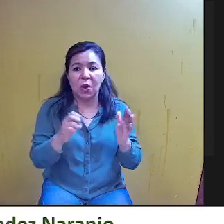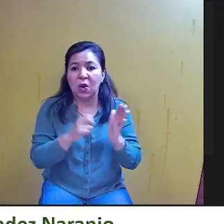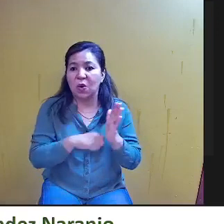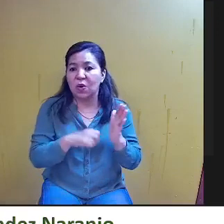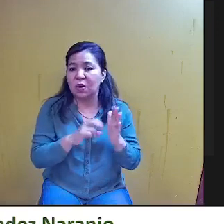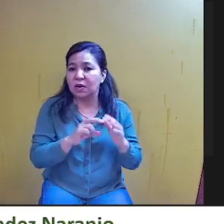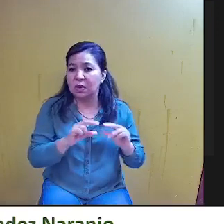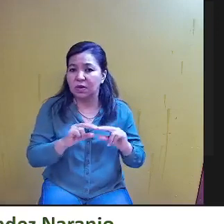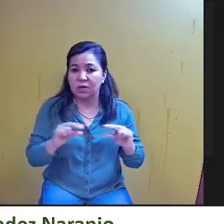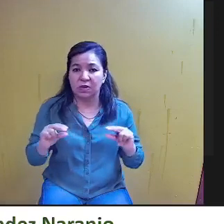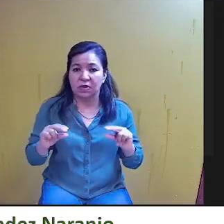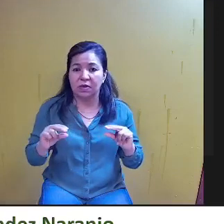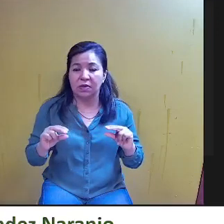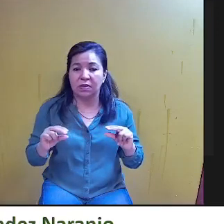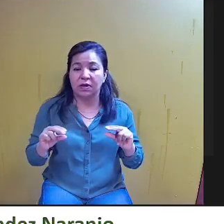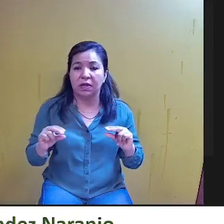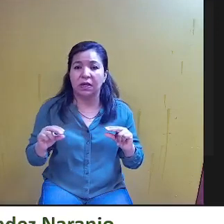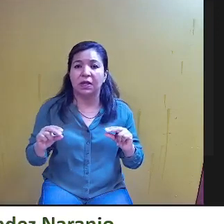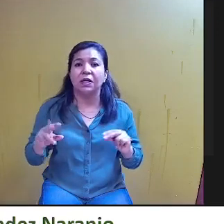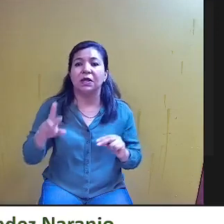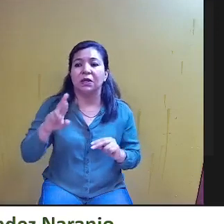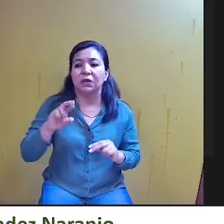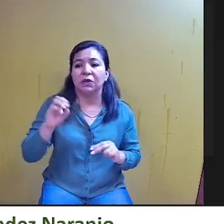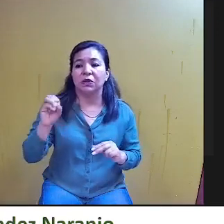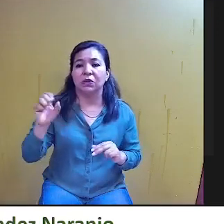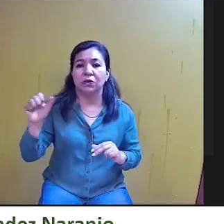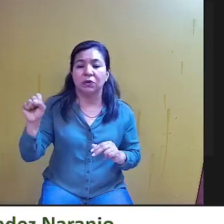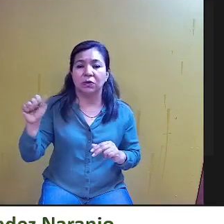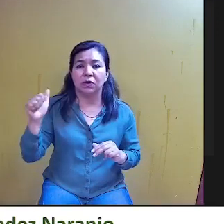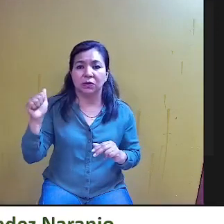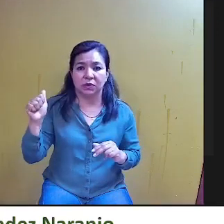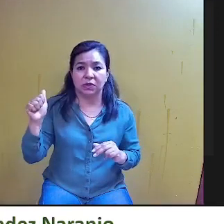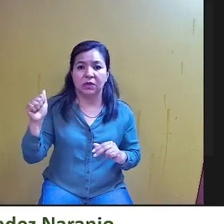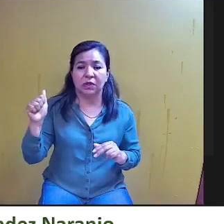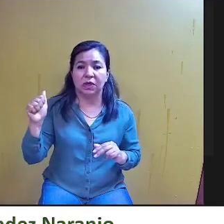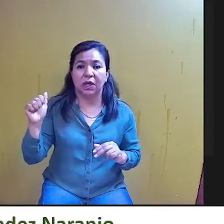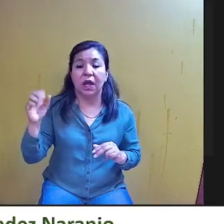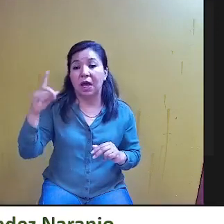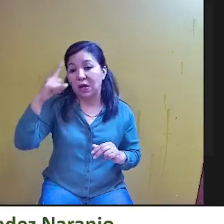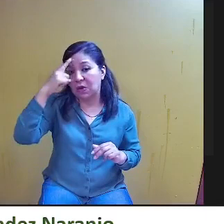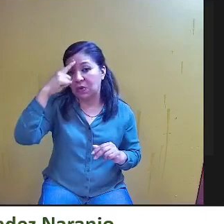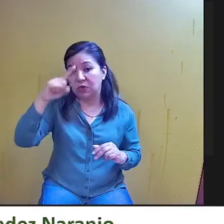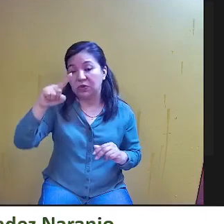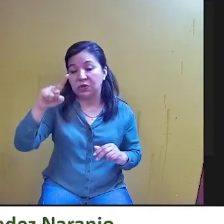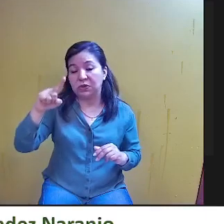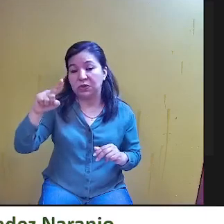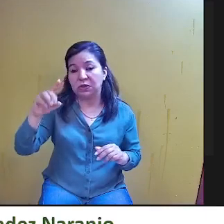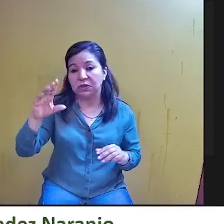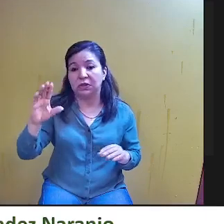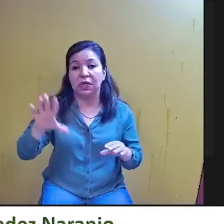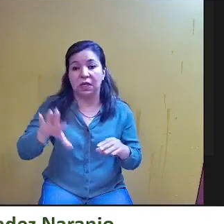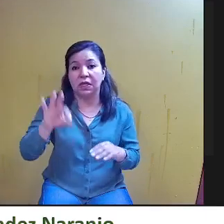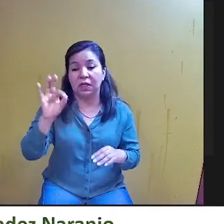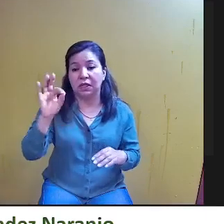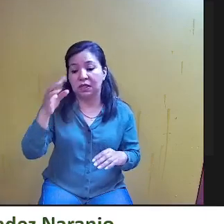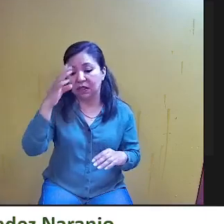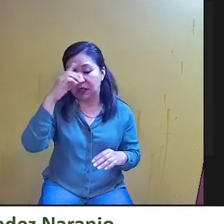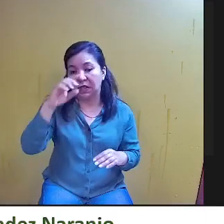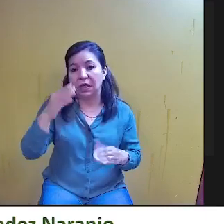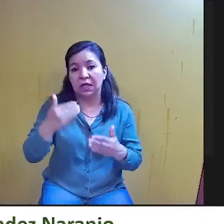advierte que la ciudadana Rosa Sotelo Virto haya sido designada como consejera distrital electoral en los referidos procesos electorales